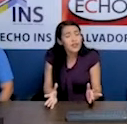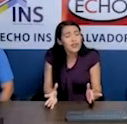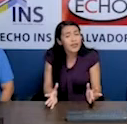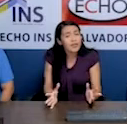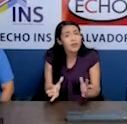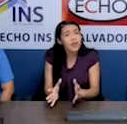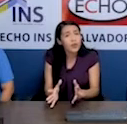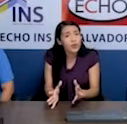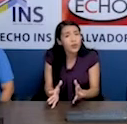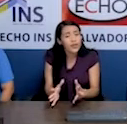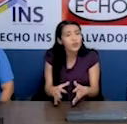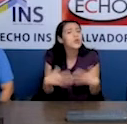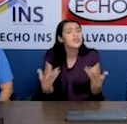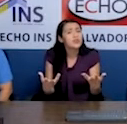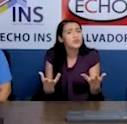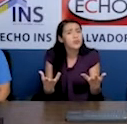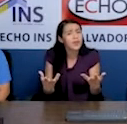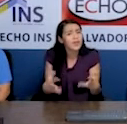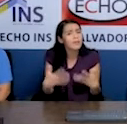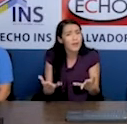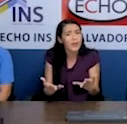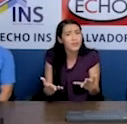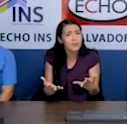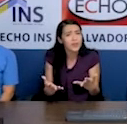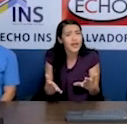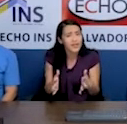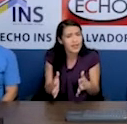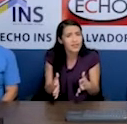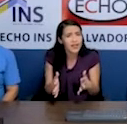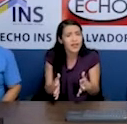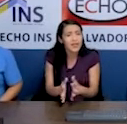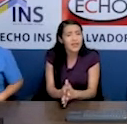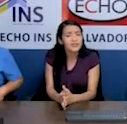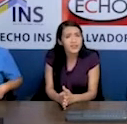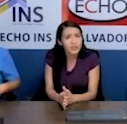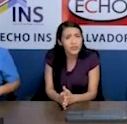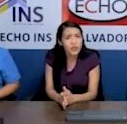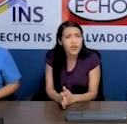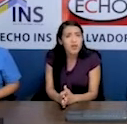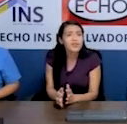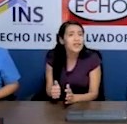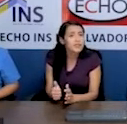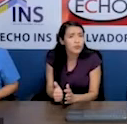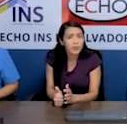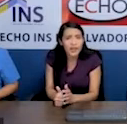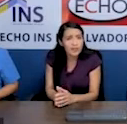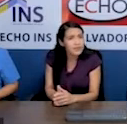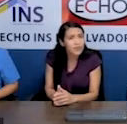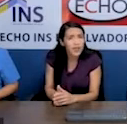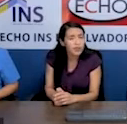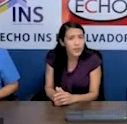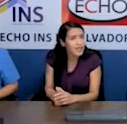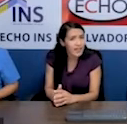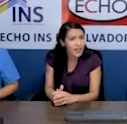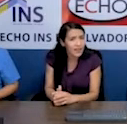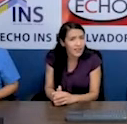Hablando de cuadros oncológicos, ¿cuáles son los tumores que me van a precipitar esta situación? Pues el cáncer pulmonar